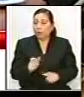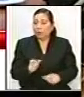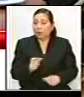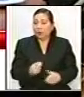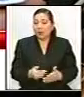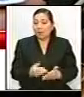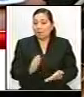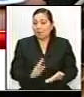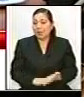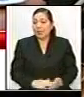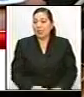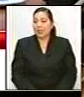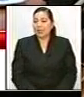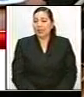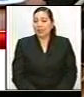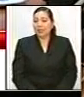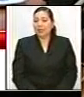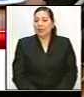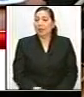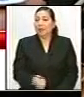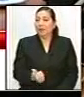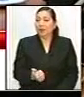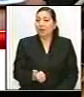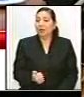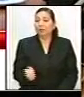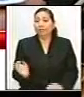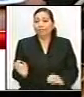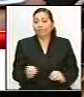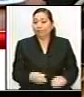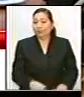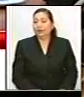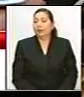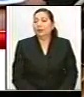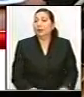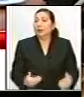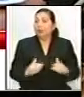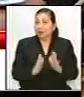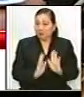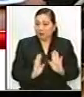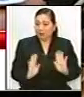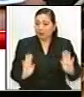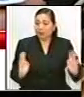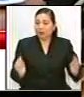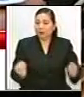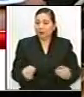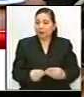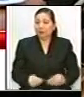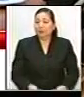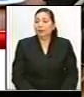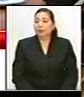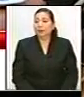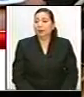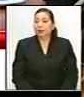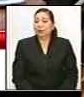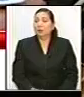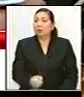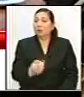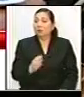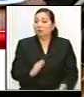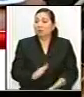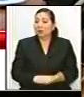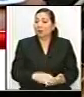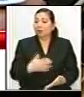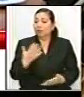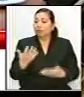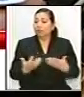vivir. Nosotros botamos toda esa basura, acercamos. Nos acercamos con esteras, señores. Y quisieron a la gente mal vivir, lo